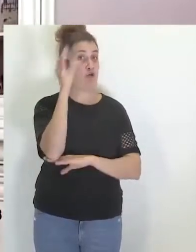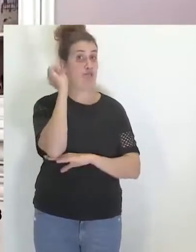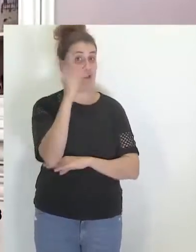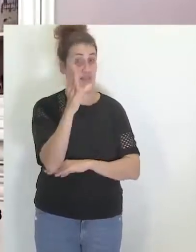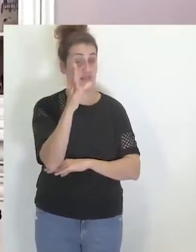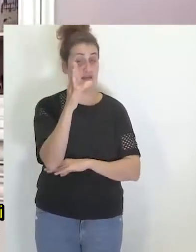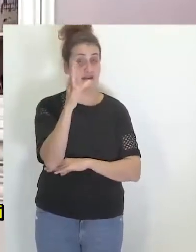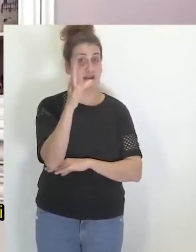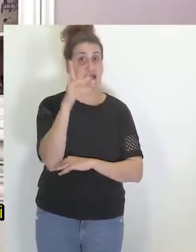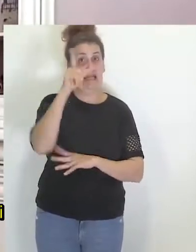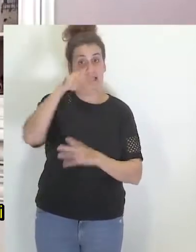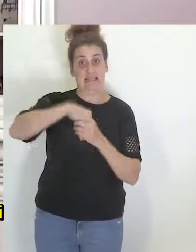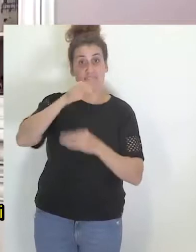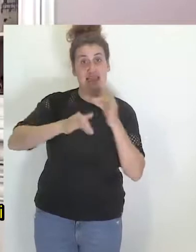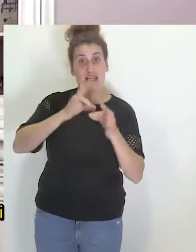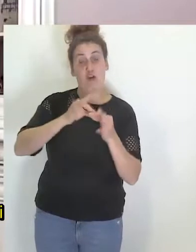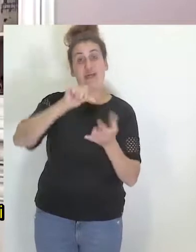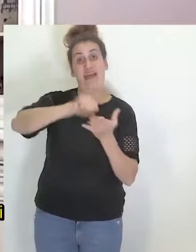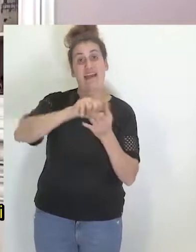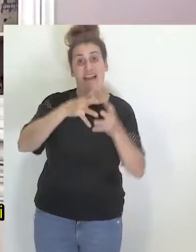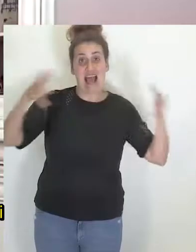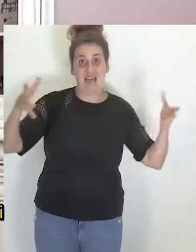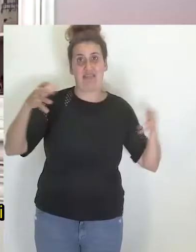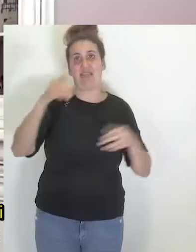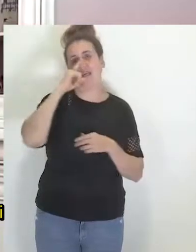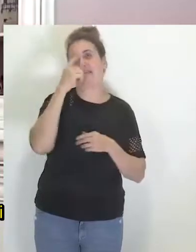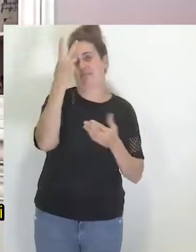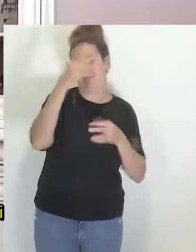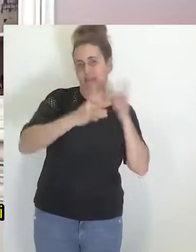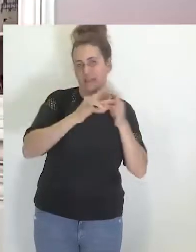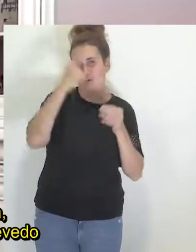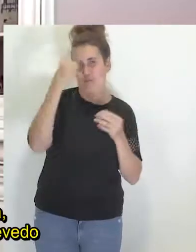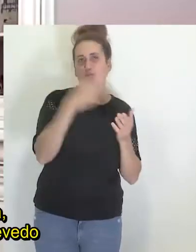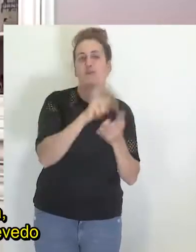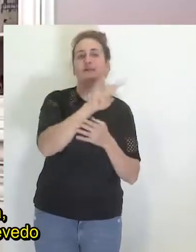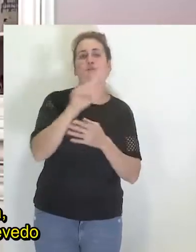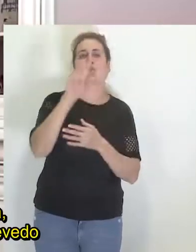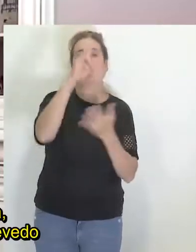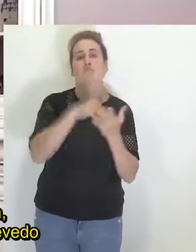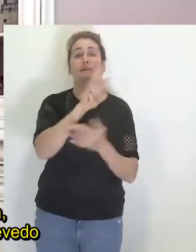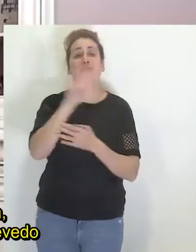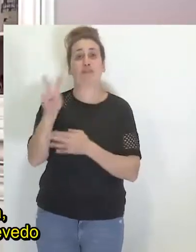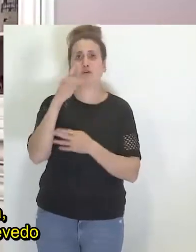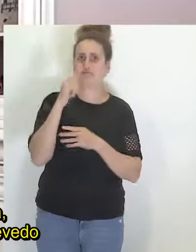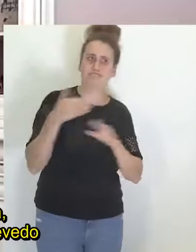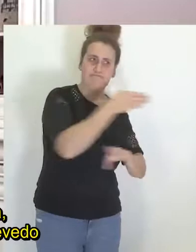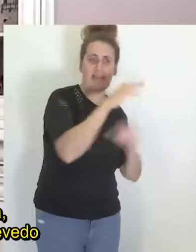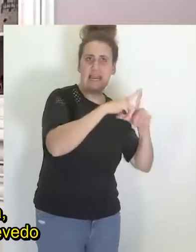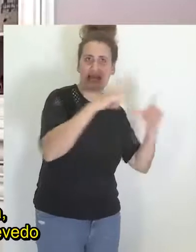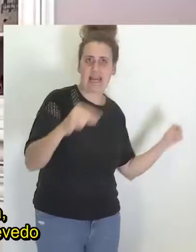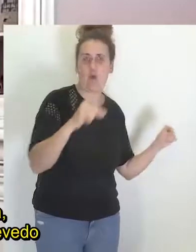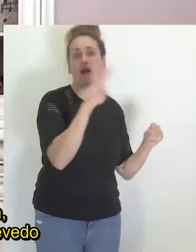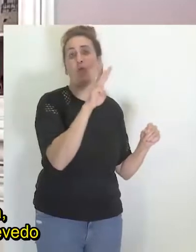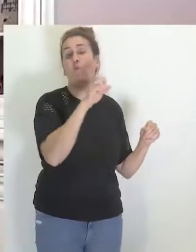conferencia dentro de este ciclo de Riandi de este año 2021-2022. Nos hemos ido a Nicaragua, estamos con